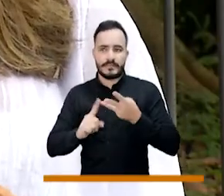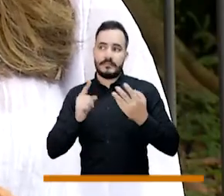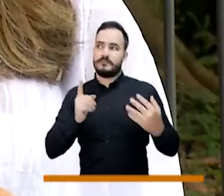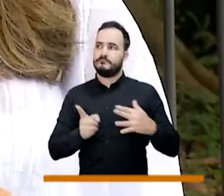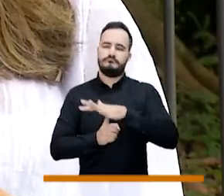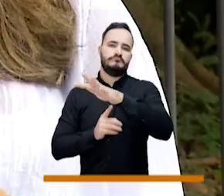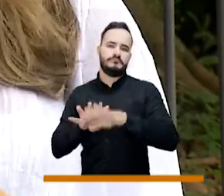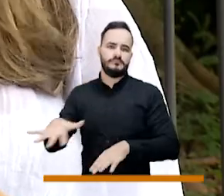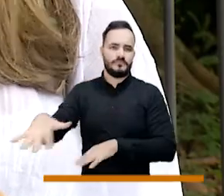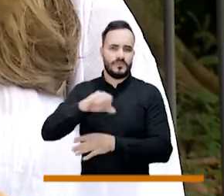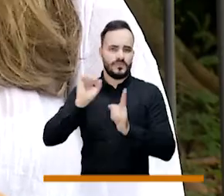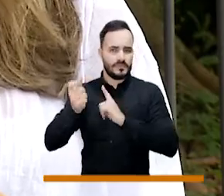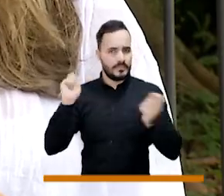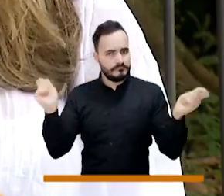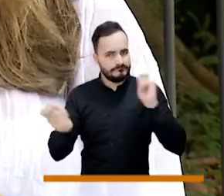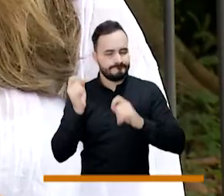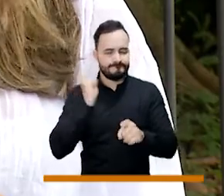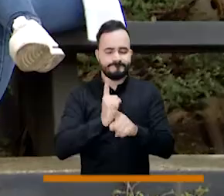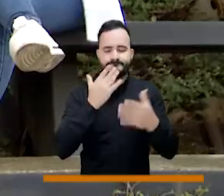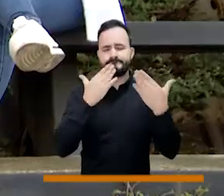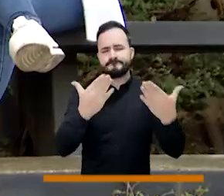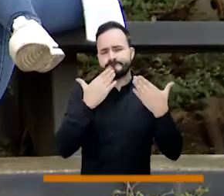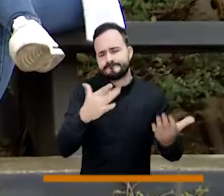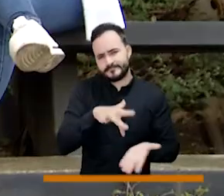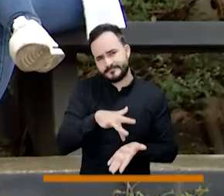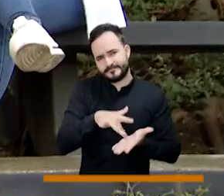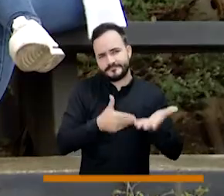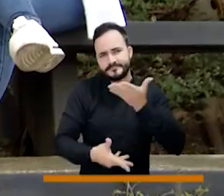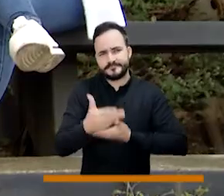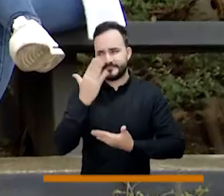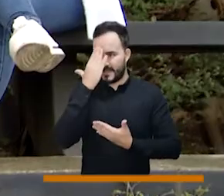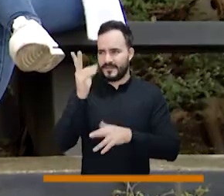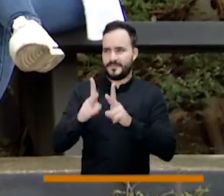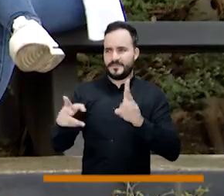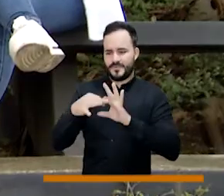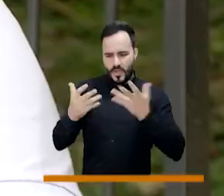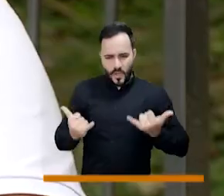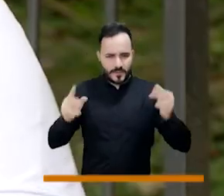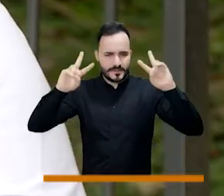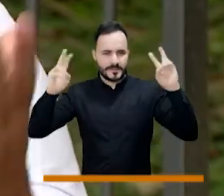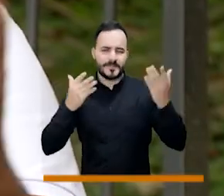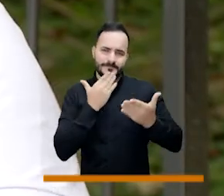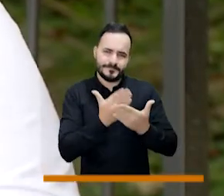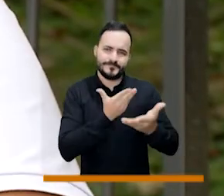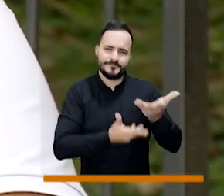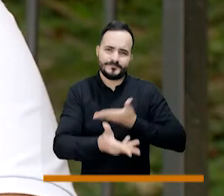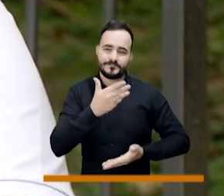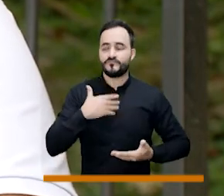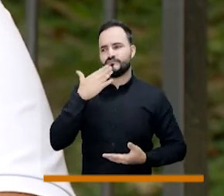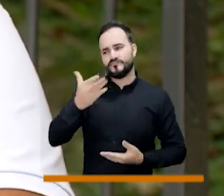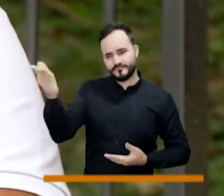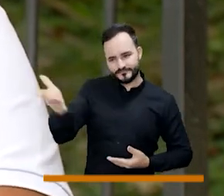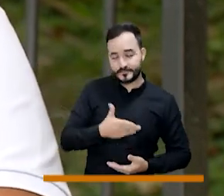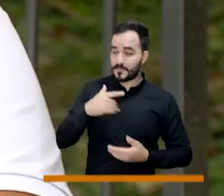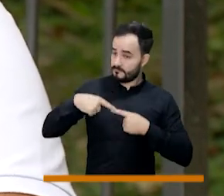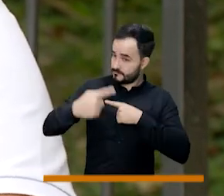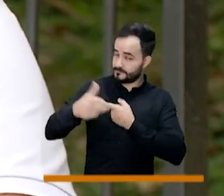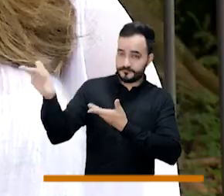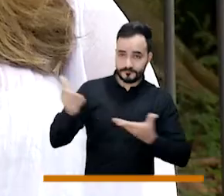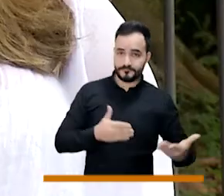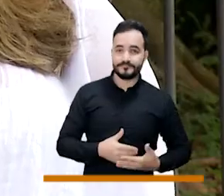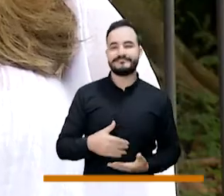gran transformador social. Muchísimas gracias, Edwin, por estar con nosotros en De Frente. Gracias a ustedes y siempre bienvenidos a estos